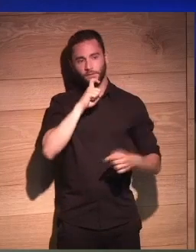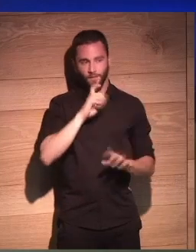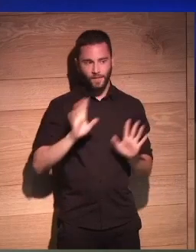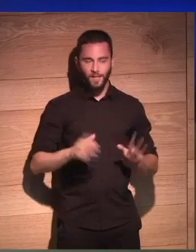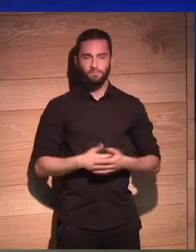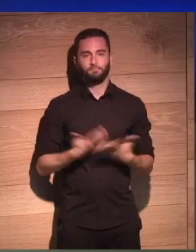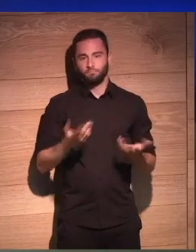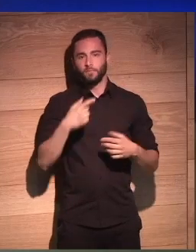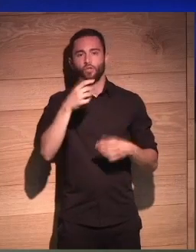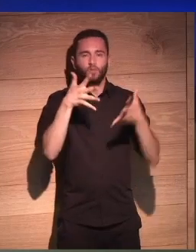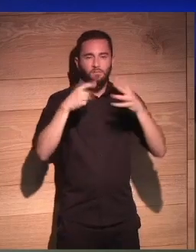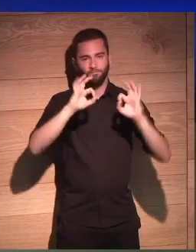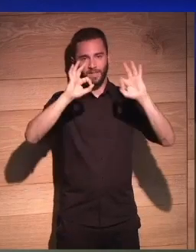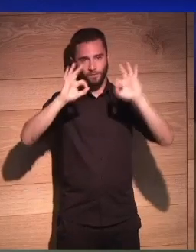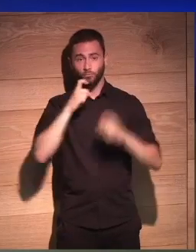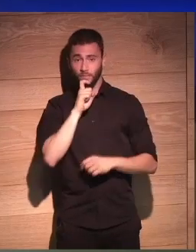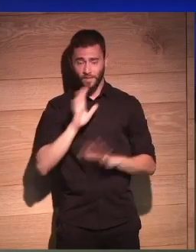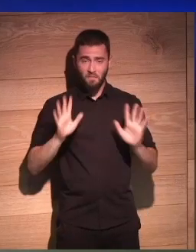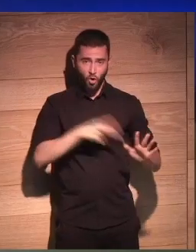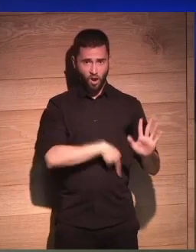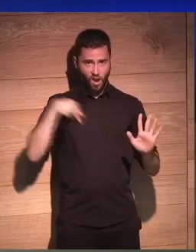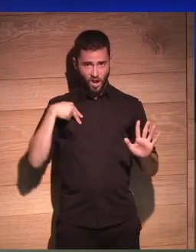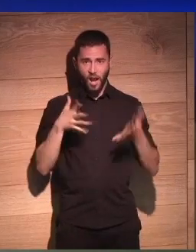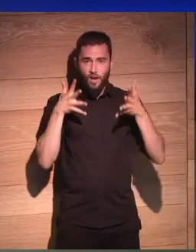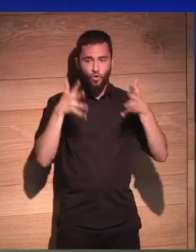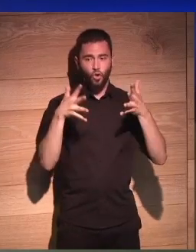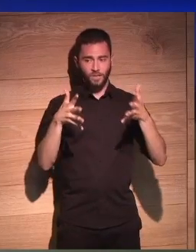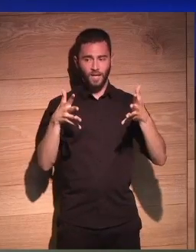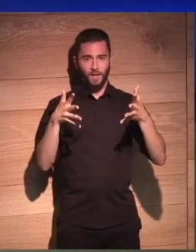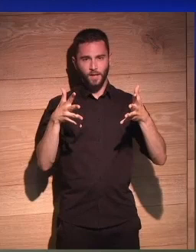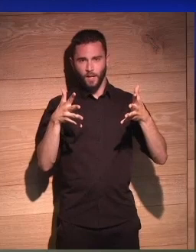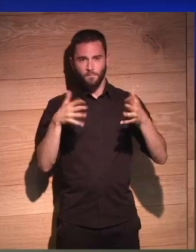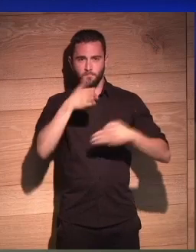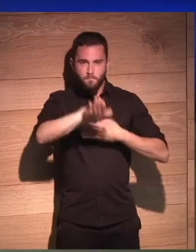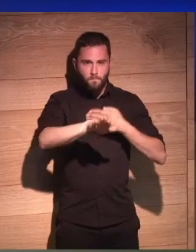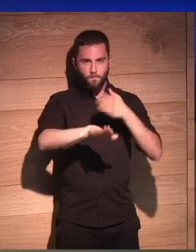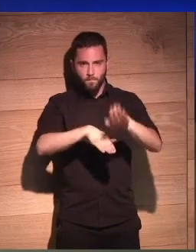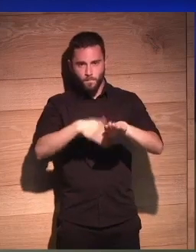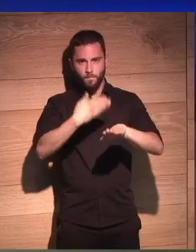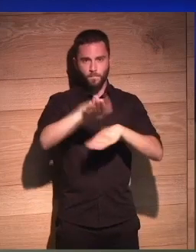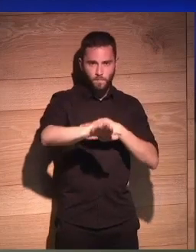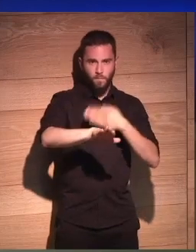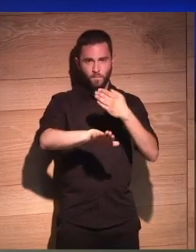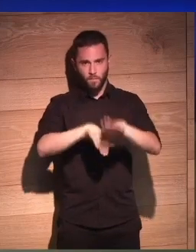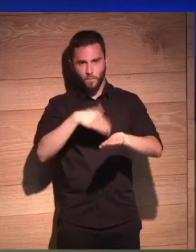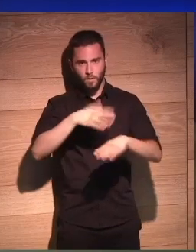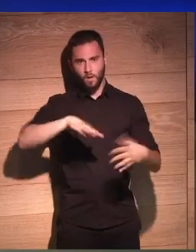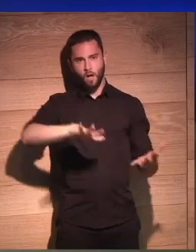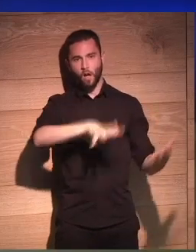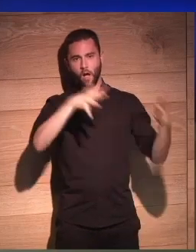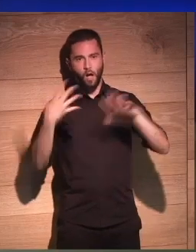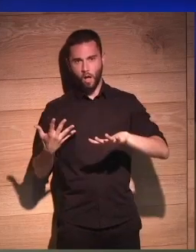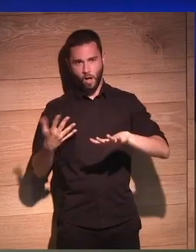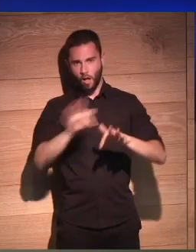muy específicos, pero en general le aconsejaría dar pequeños pasos, ¿no? No tratar de cambiarlo todo de la noche a